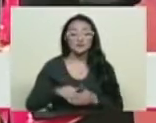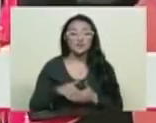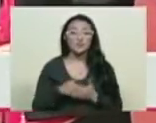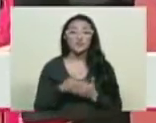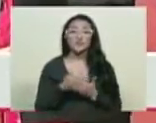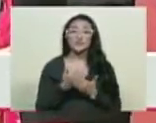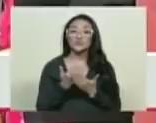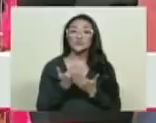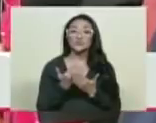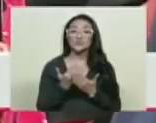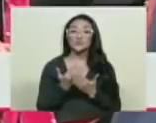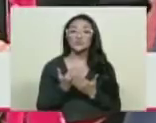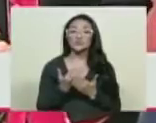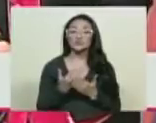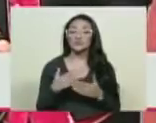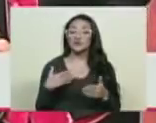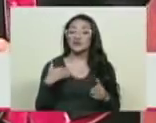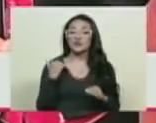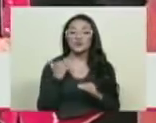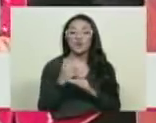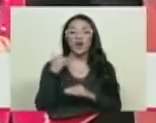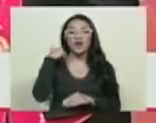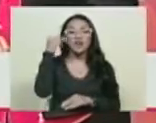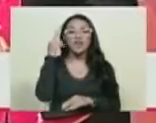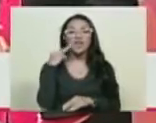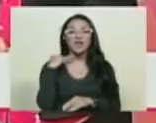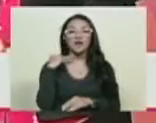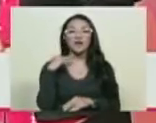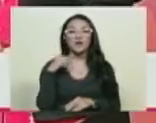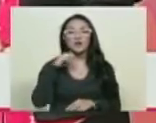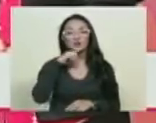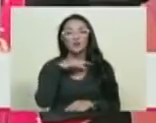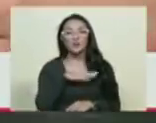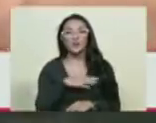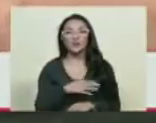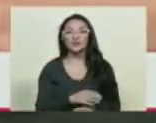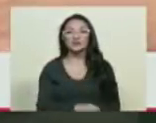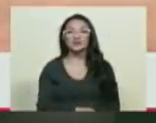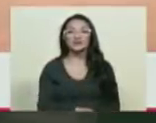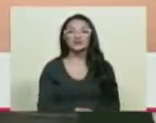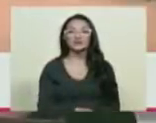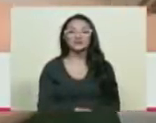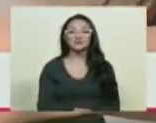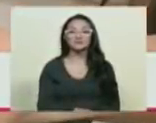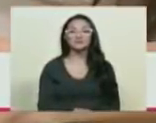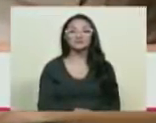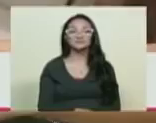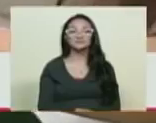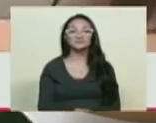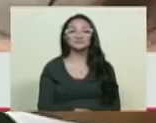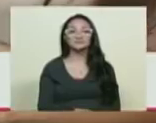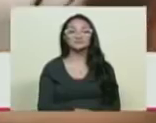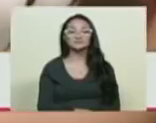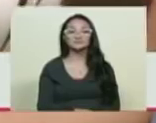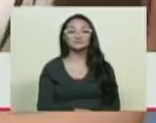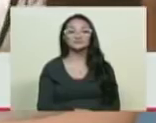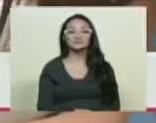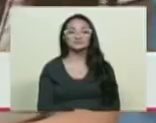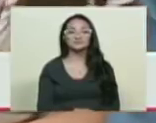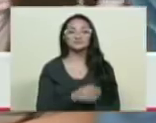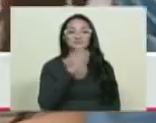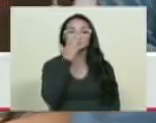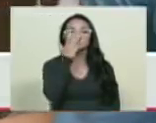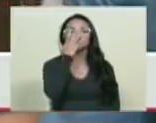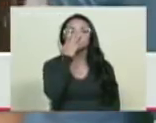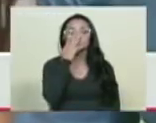como negro primero vote de primero el negro primero aquí